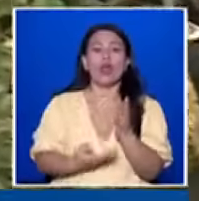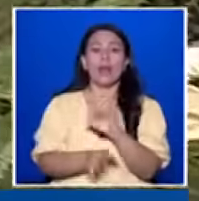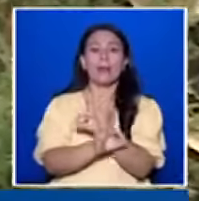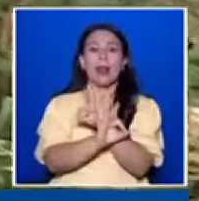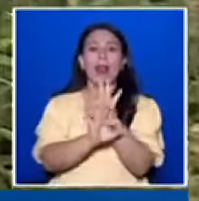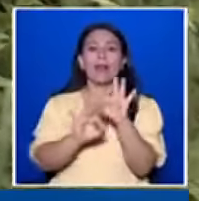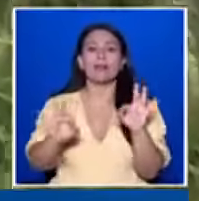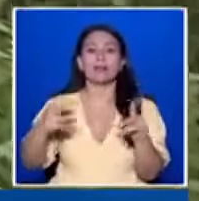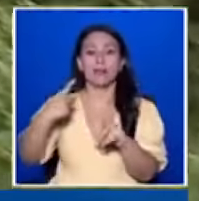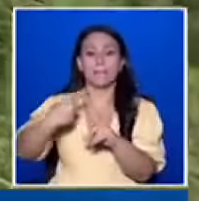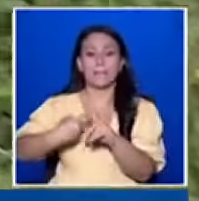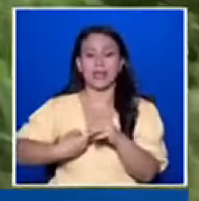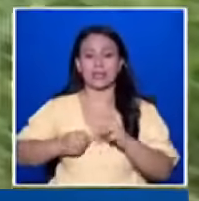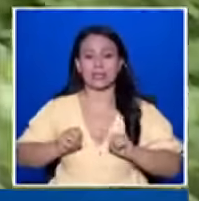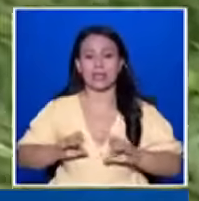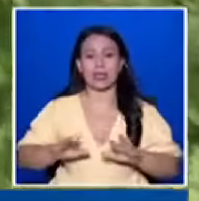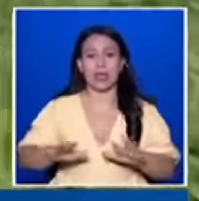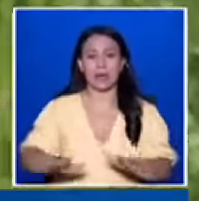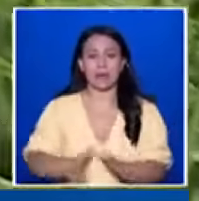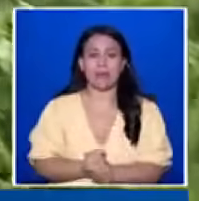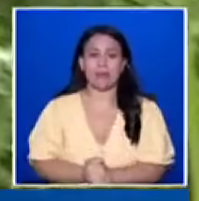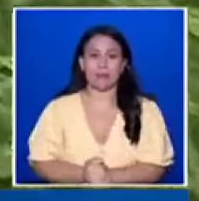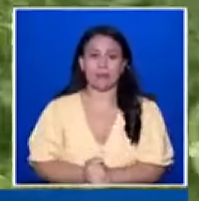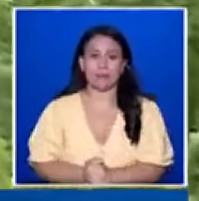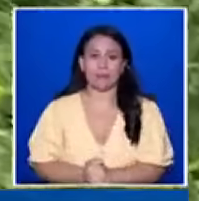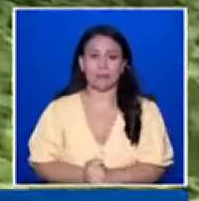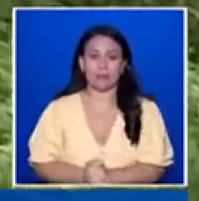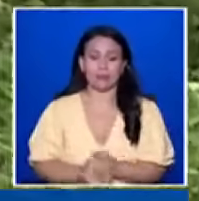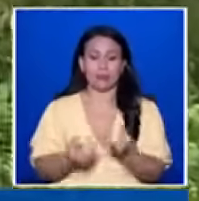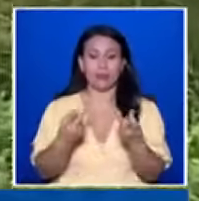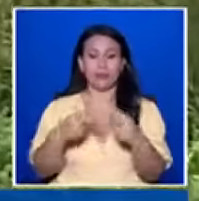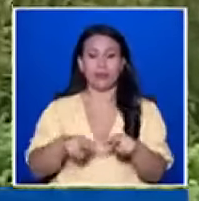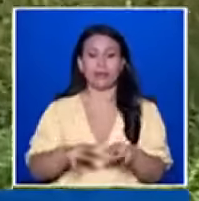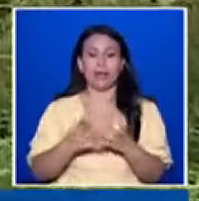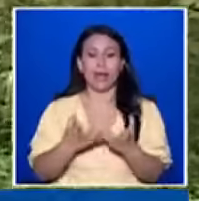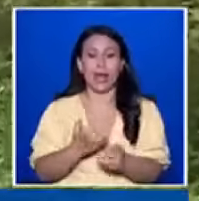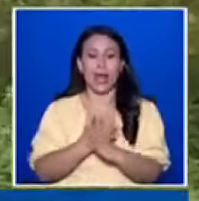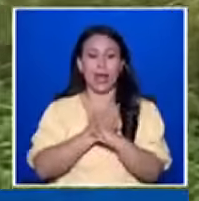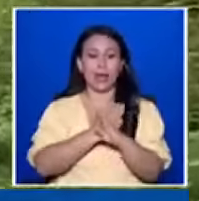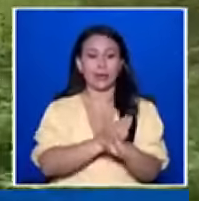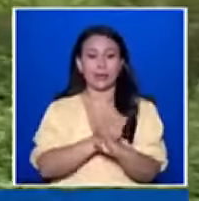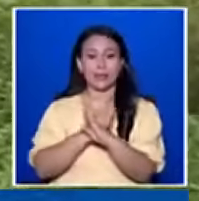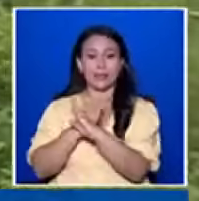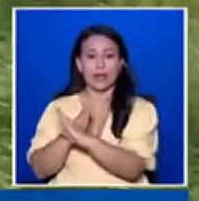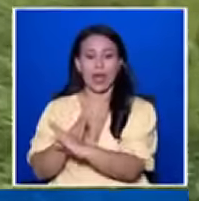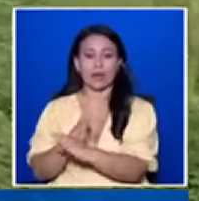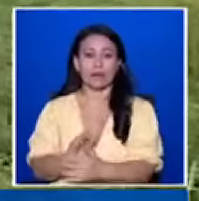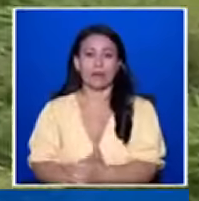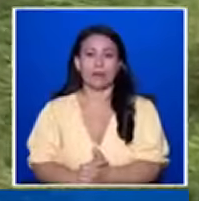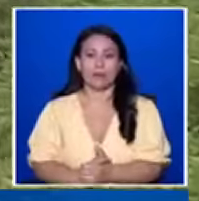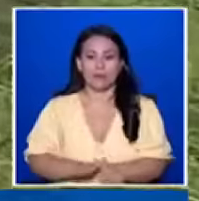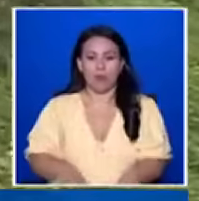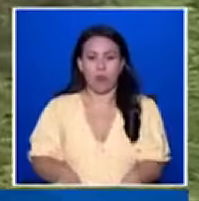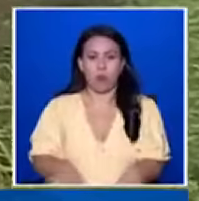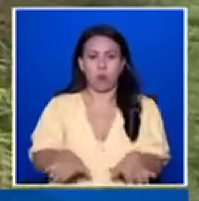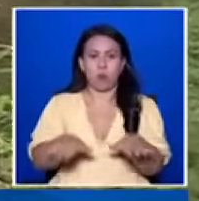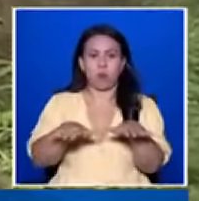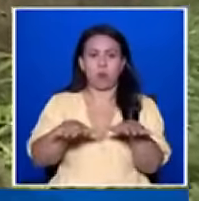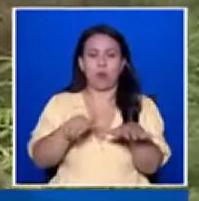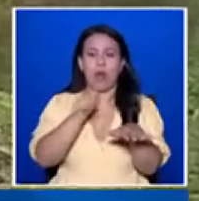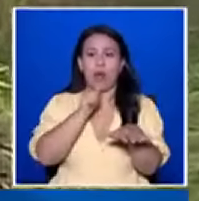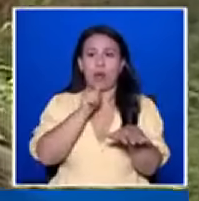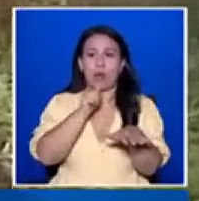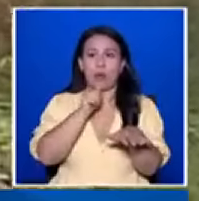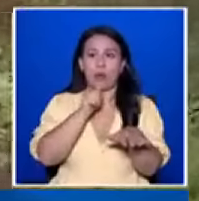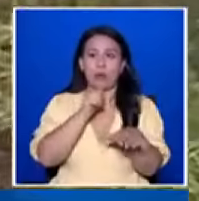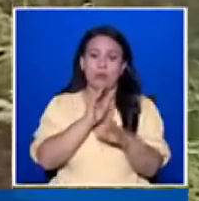el mes de septiembre, y obviamente tratando de evitar que se inunden para, o que mejor dicho,